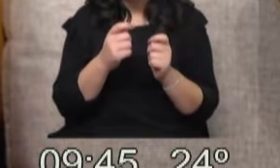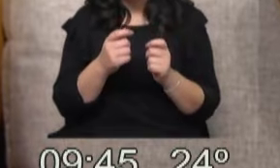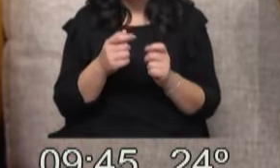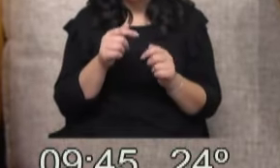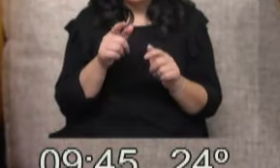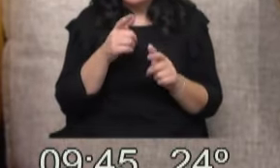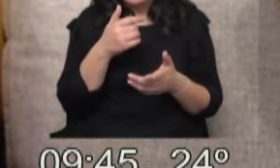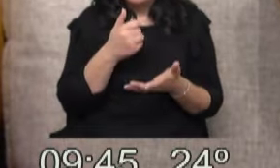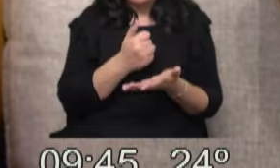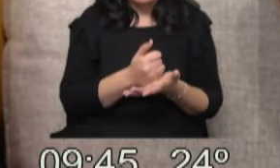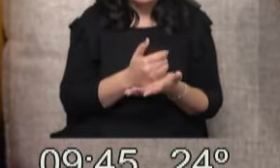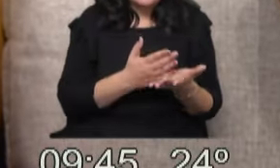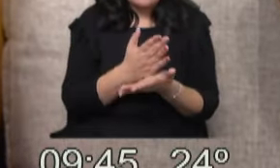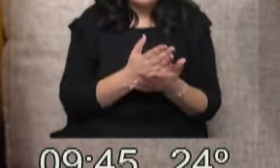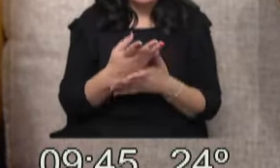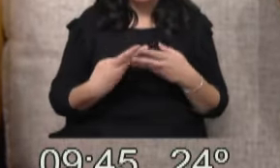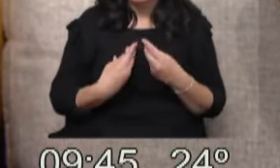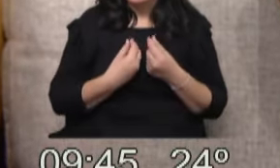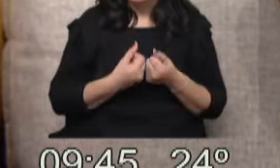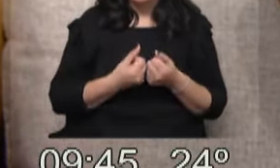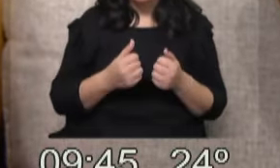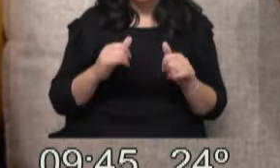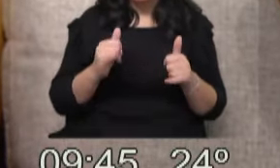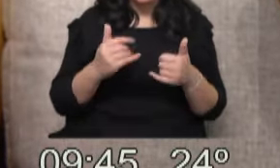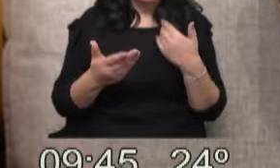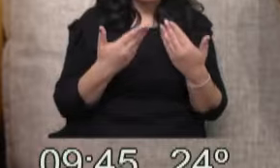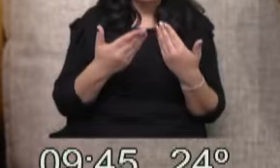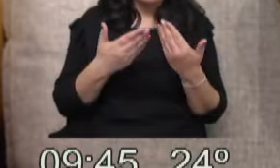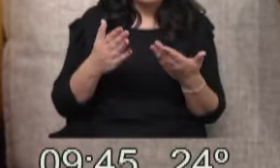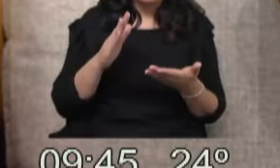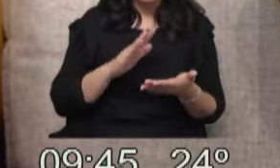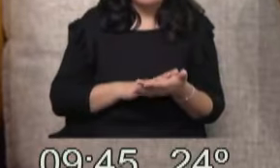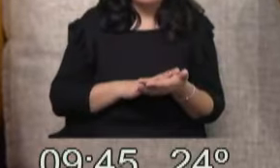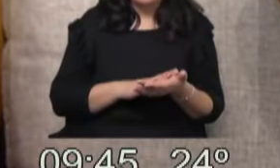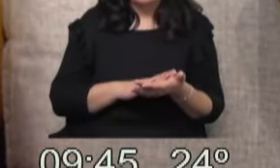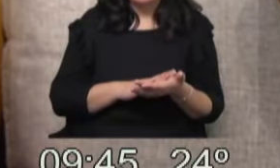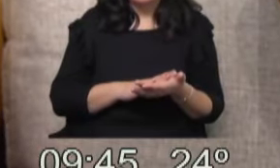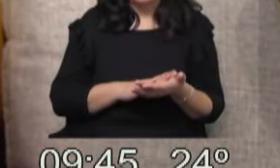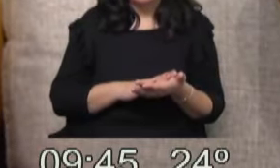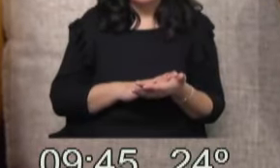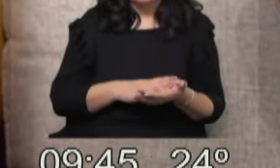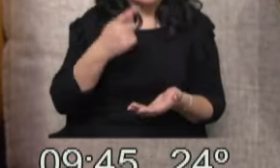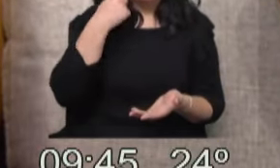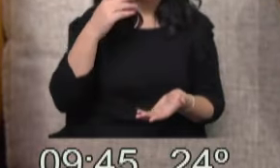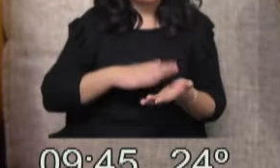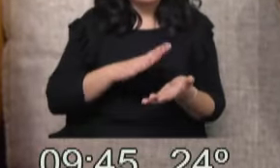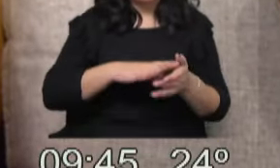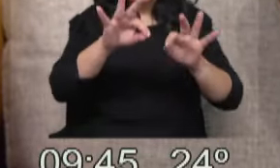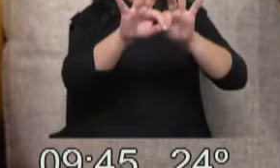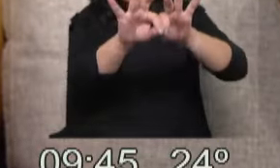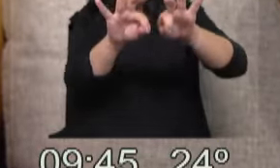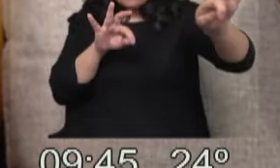Allí todo el tiempo y uno tiene la sensación de que ya no hablamos más de este de aquellas pruebas que se rompieron